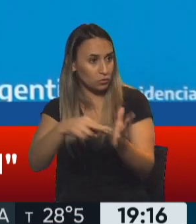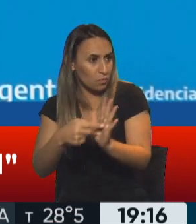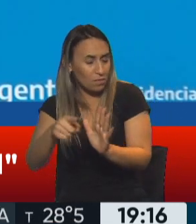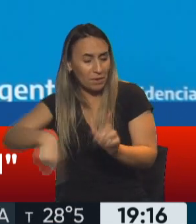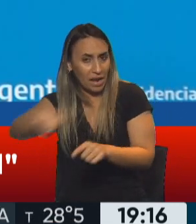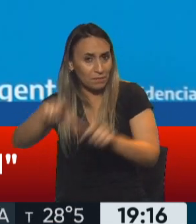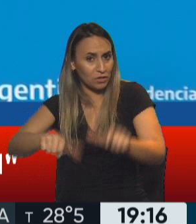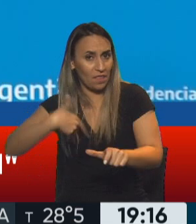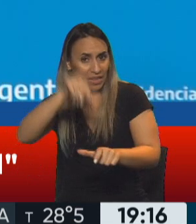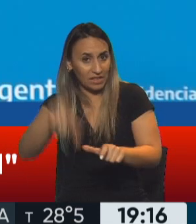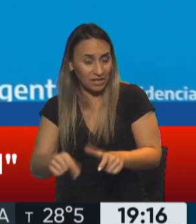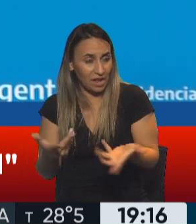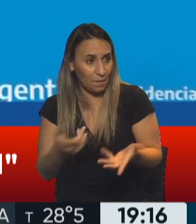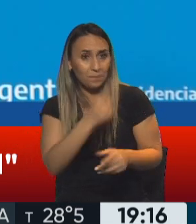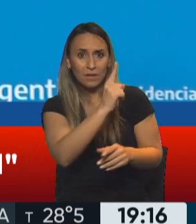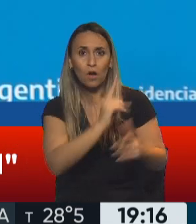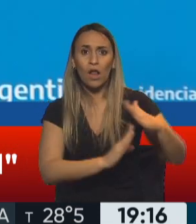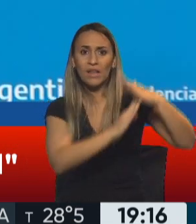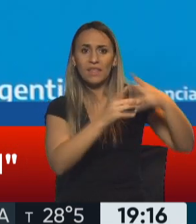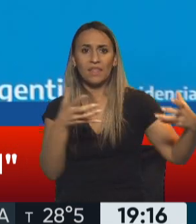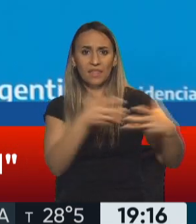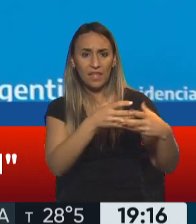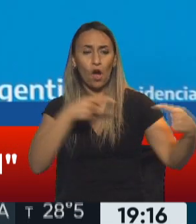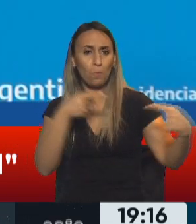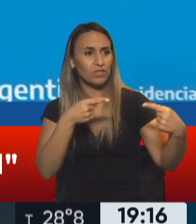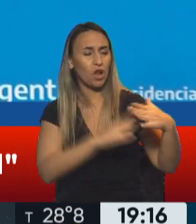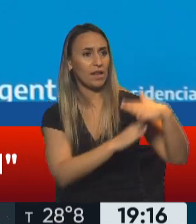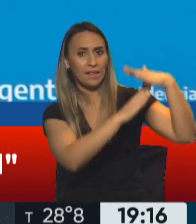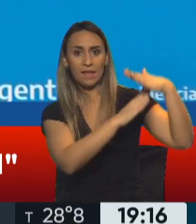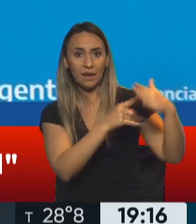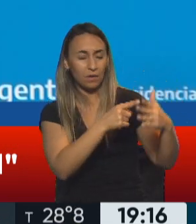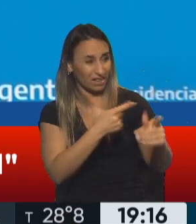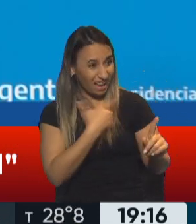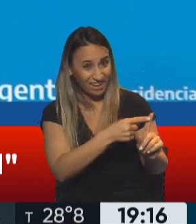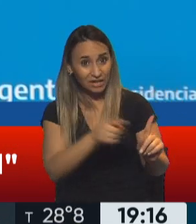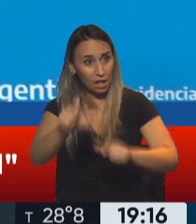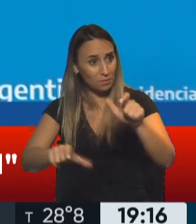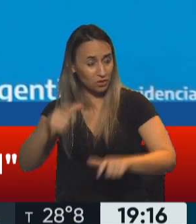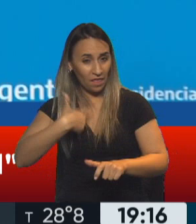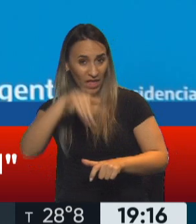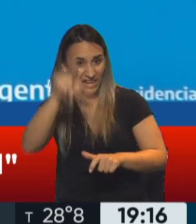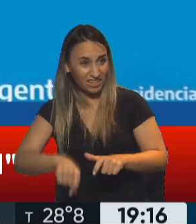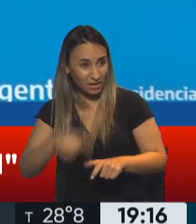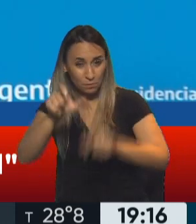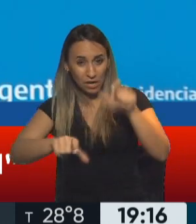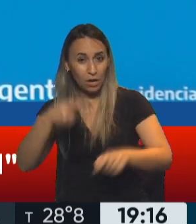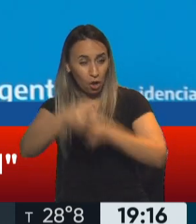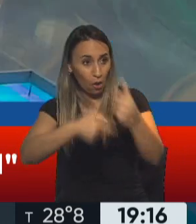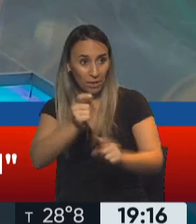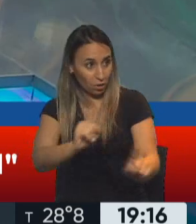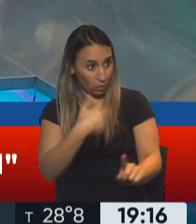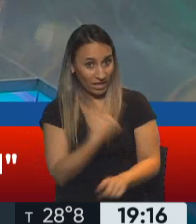jefe de gobierno de la Ciudad de Buenos Aires y líder de la principal fuerza de la oposición esté deseando que los argentinos y las argentinas no puedan llevar la comida a su